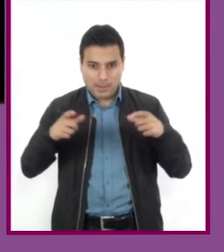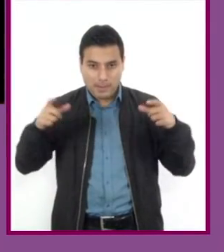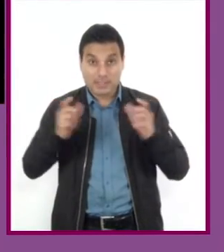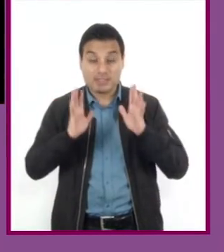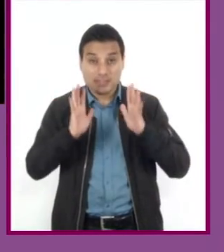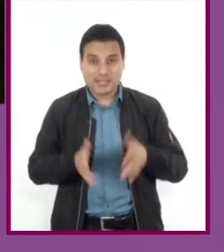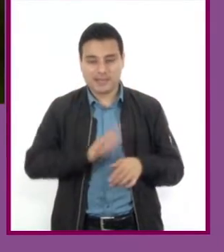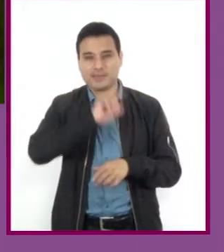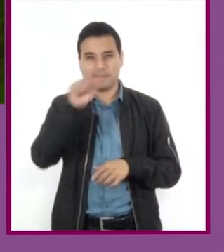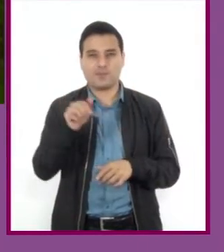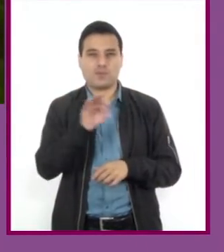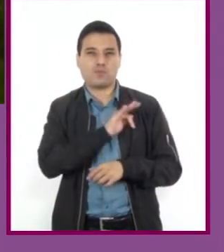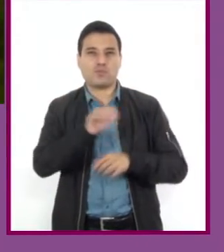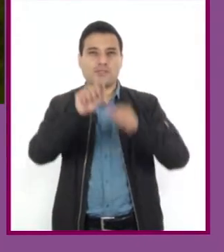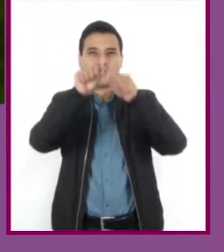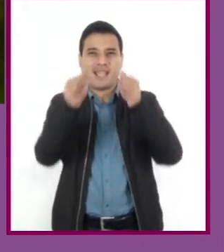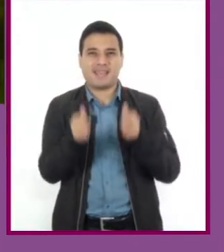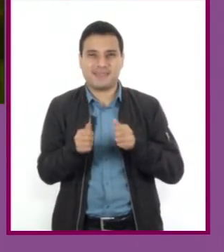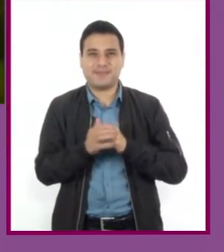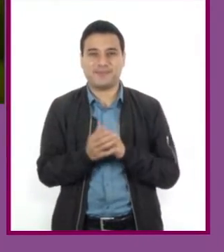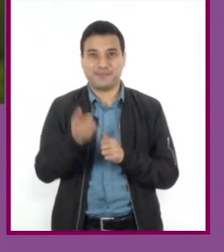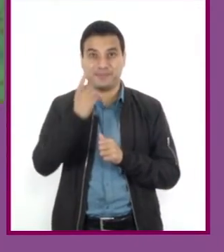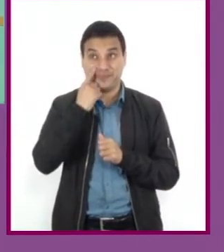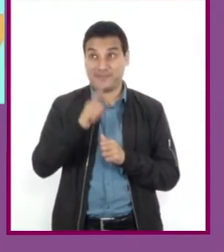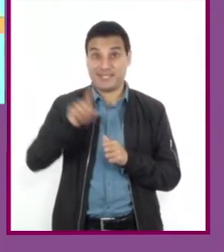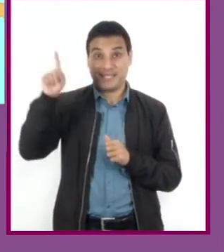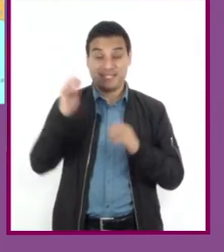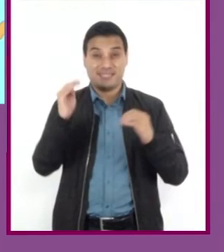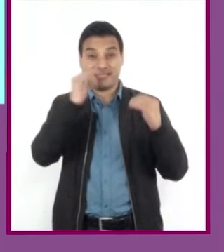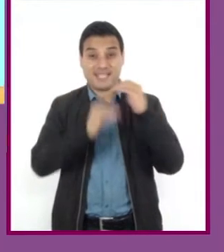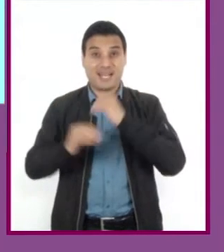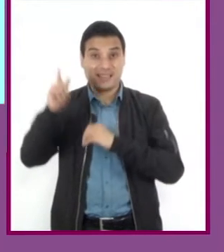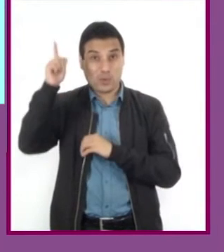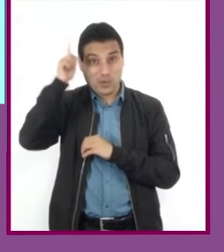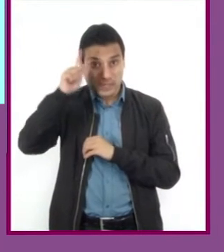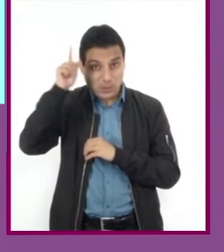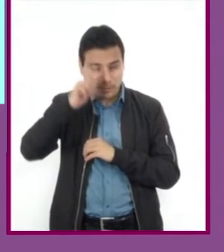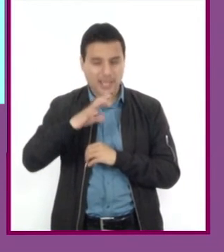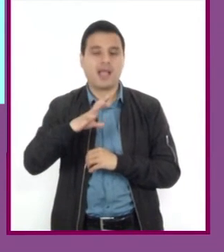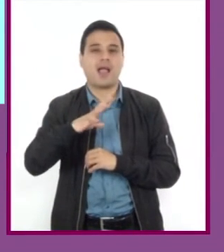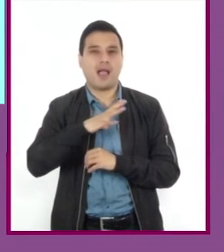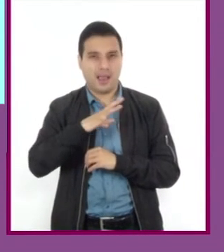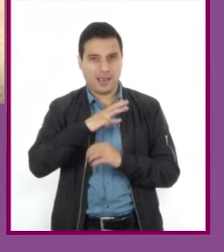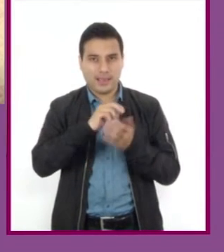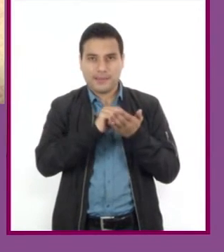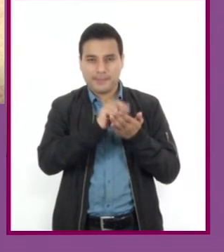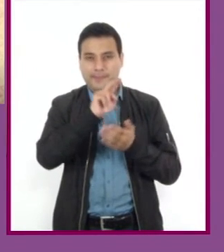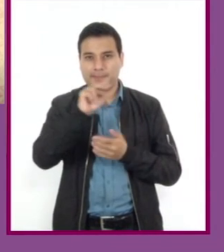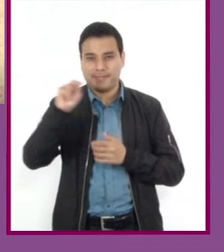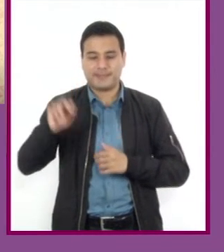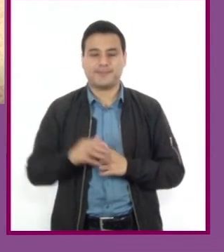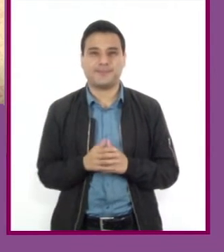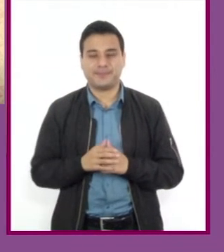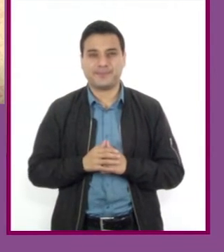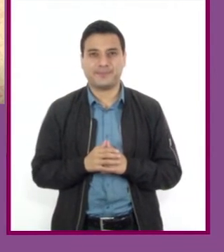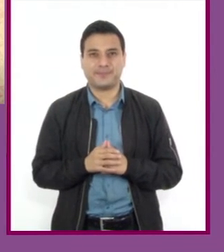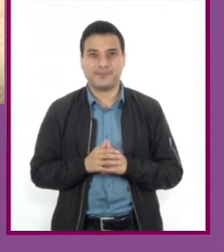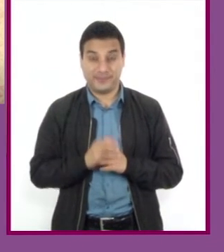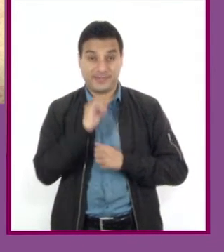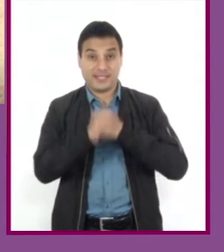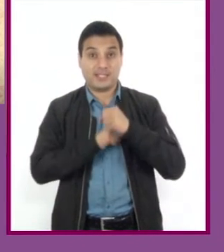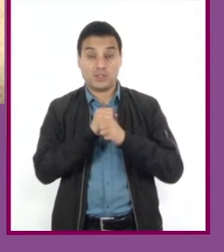expresiones pictóricas como las que se ubican en la Sierra de Guadalupe, en la actual Baja California Sur. Entre el año 5000 y